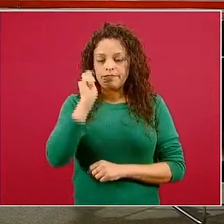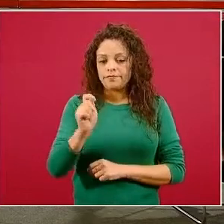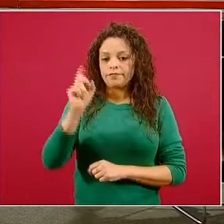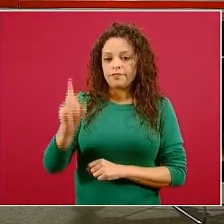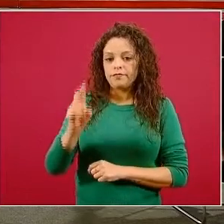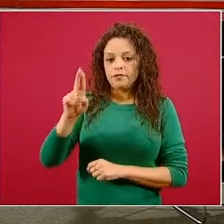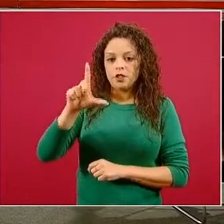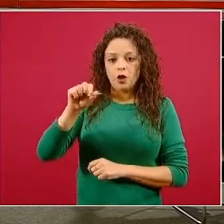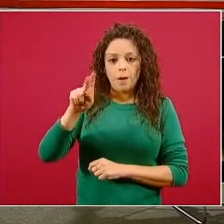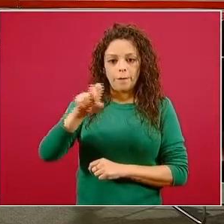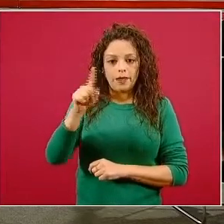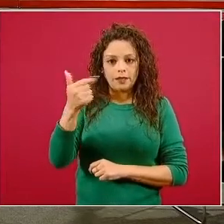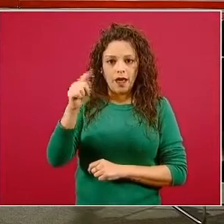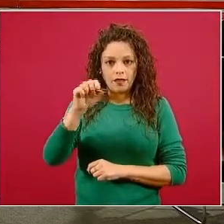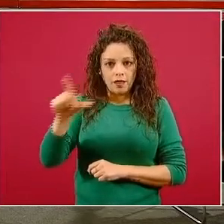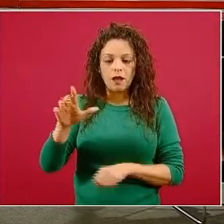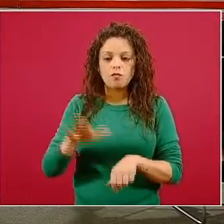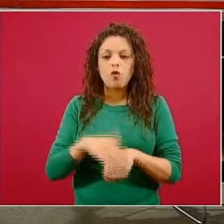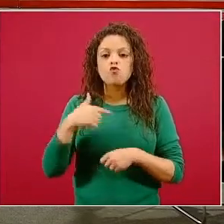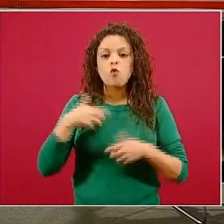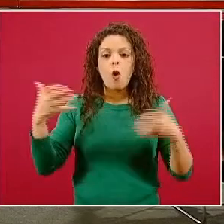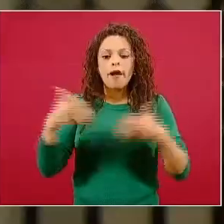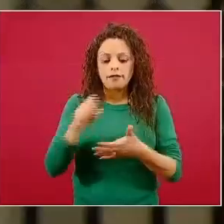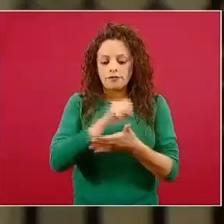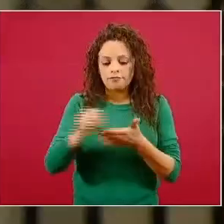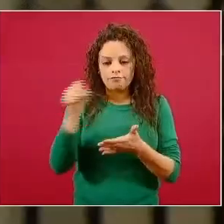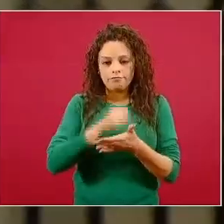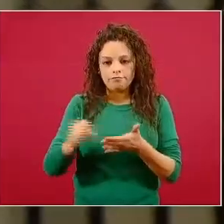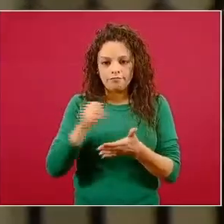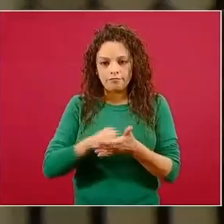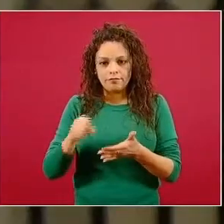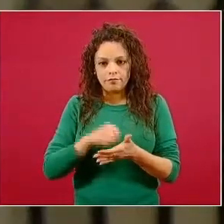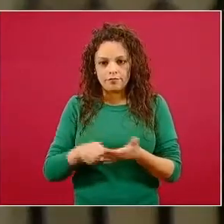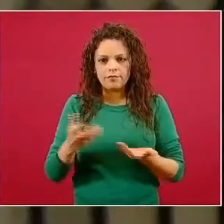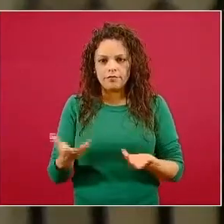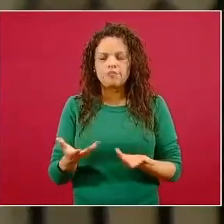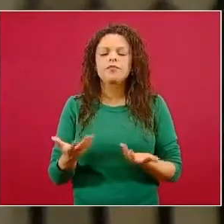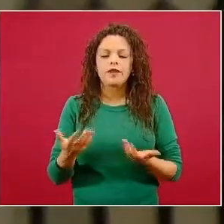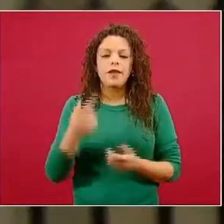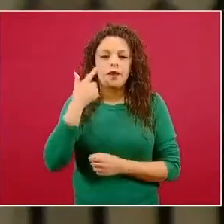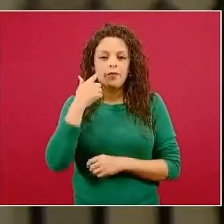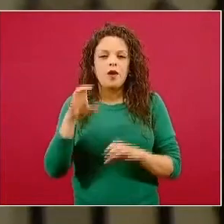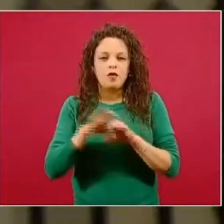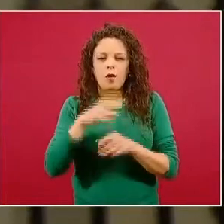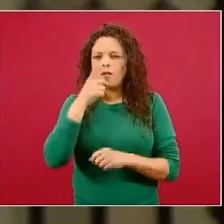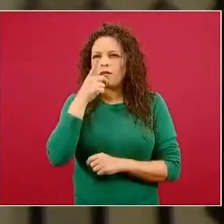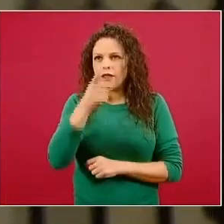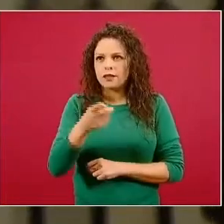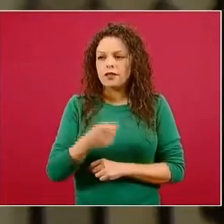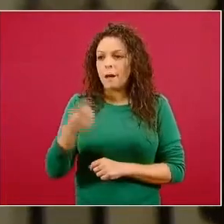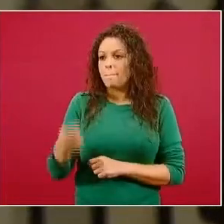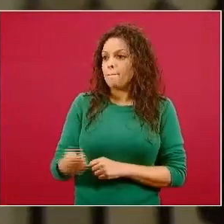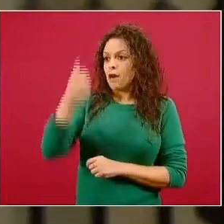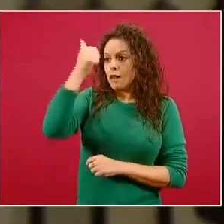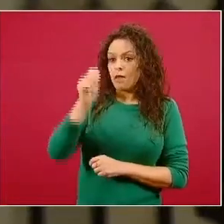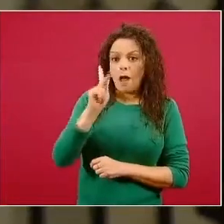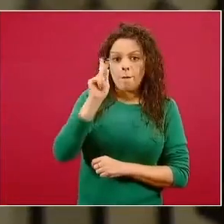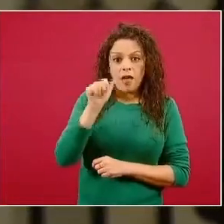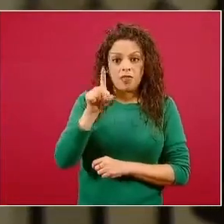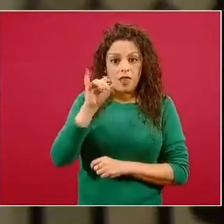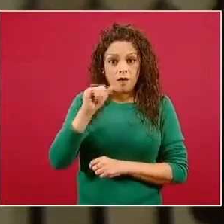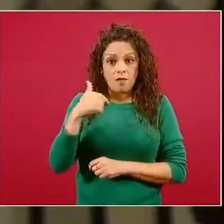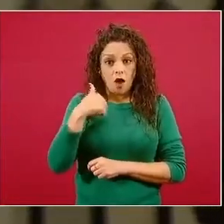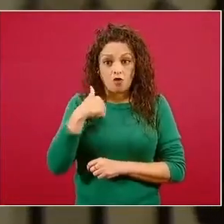parte de un escrito que hice esta reflexión, doctor. Es decir, para mí la primer pandemia que me tocó vivir fue la del